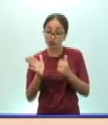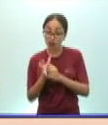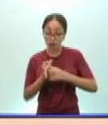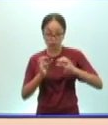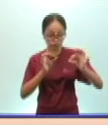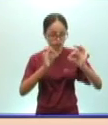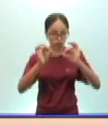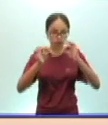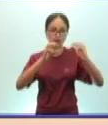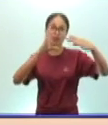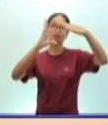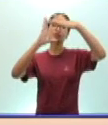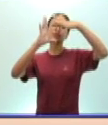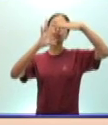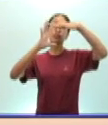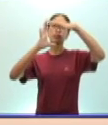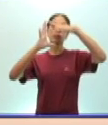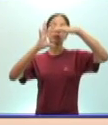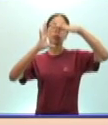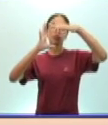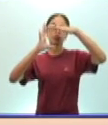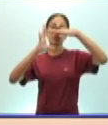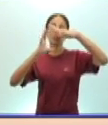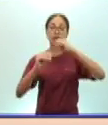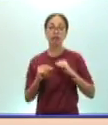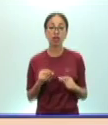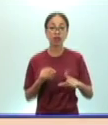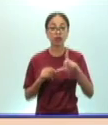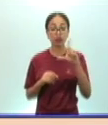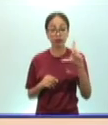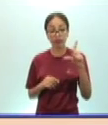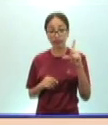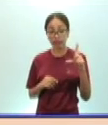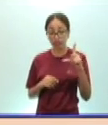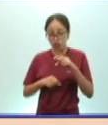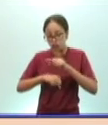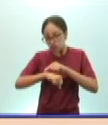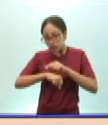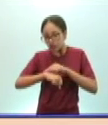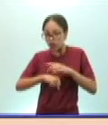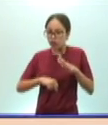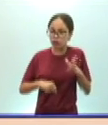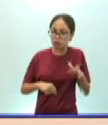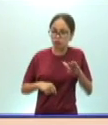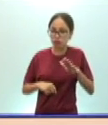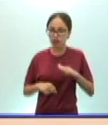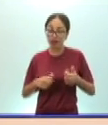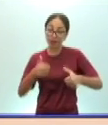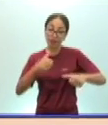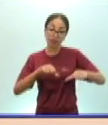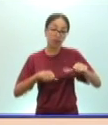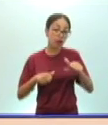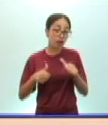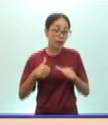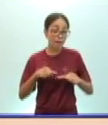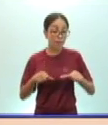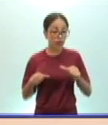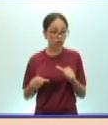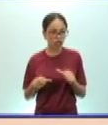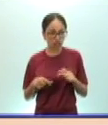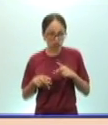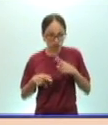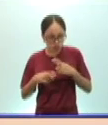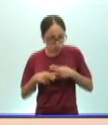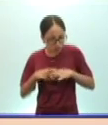permanecen flotando en la superficie del líquido durante un tiempo prolongado. De ahí que esta mezcla la podamos clasificar como una